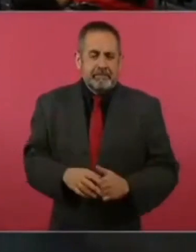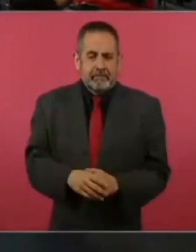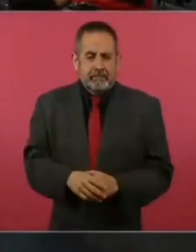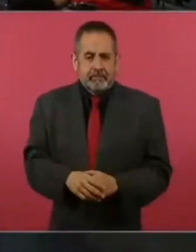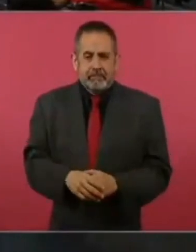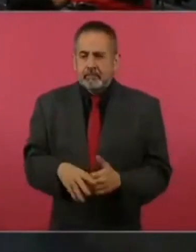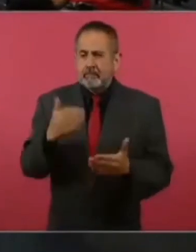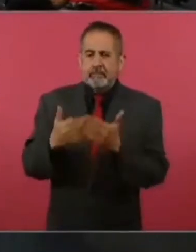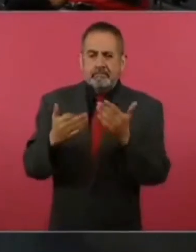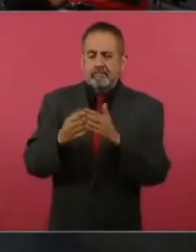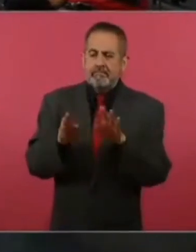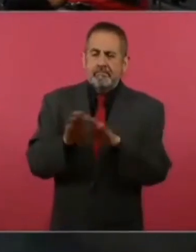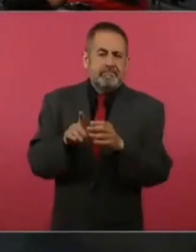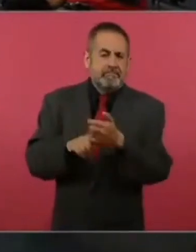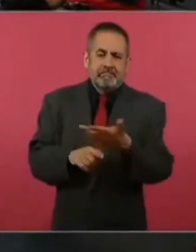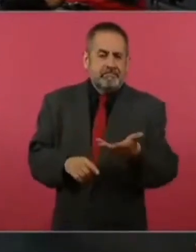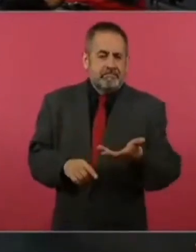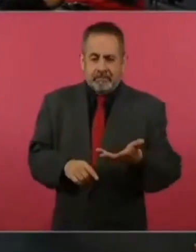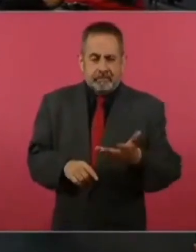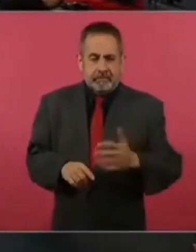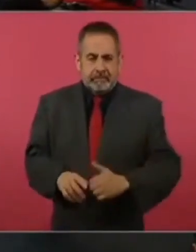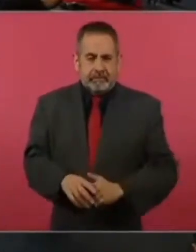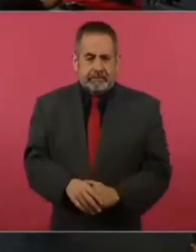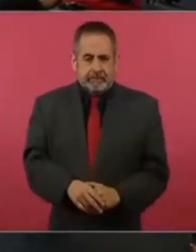Les falta